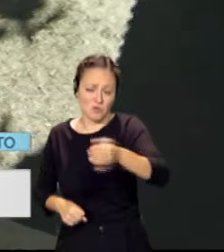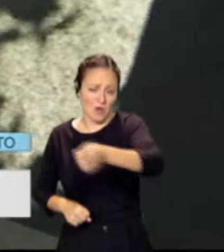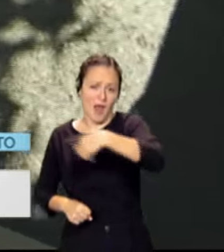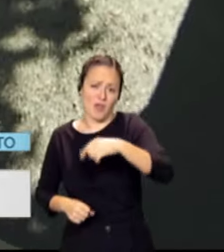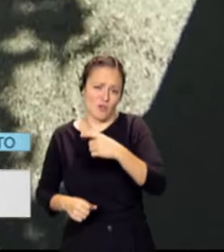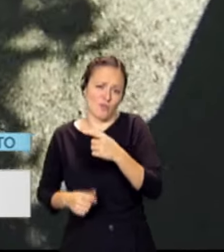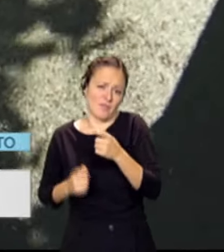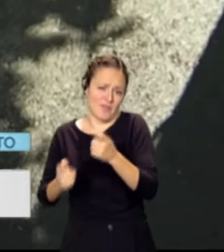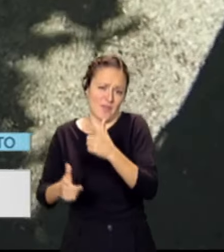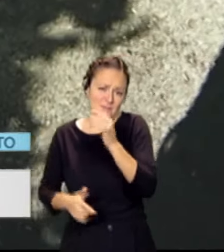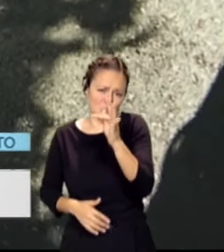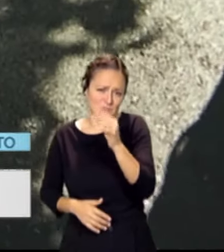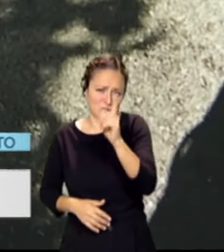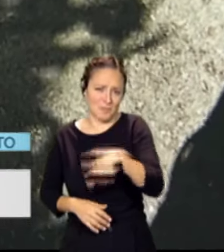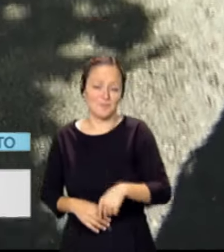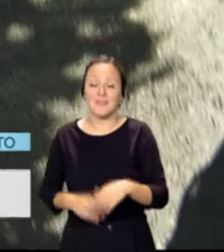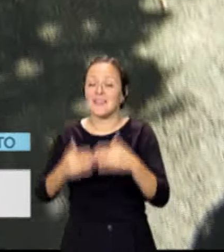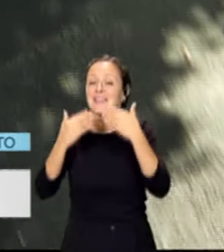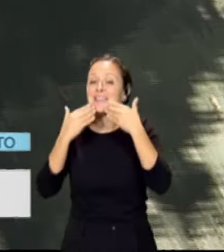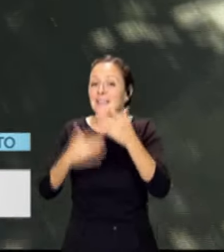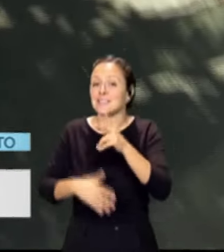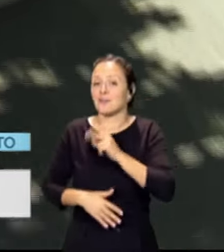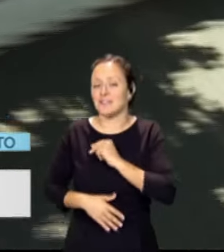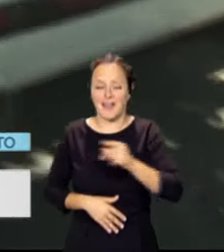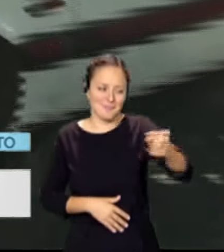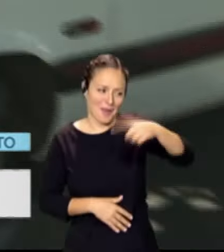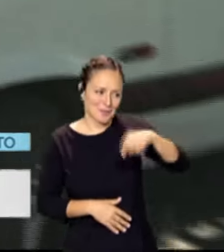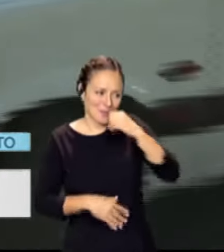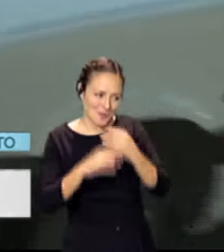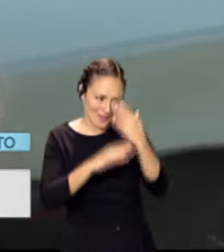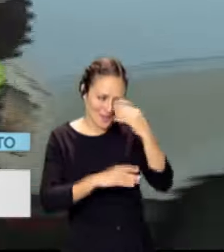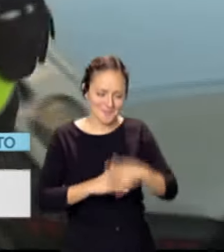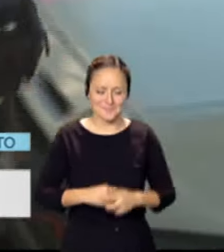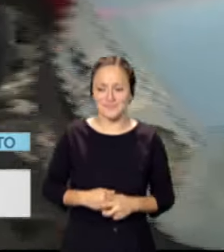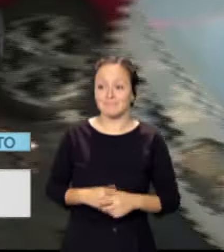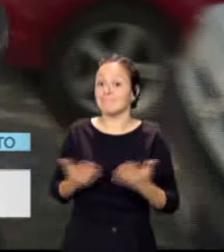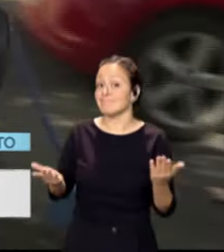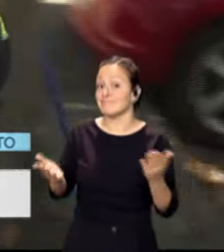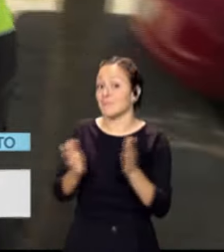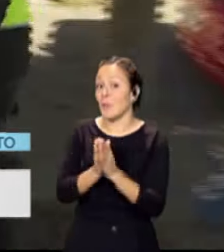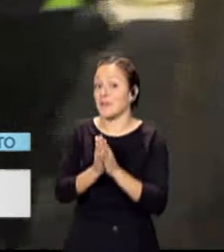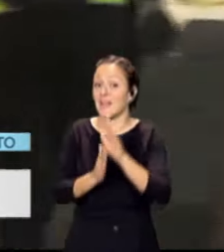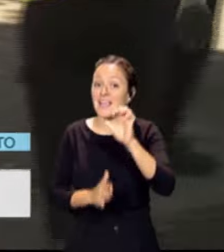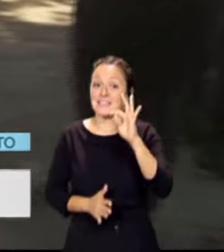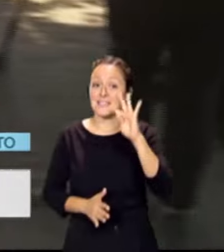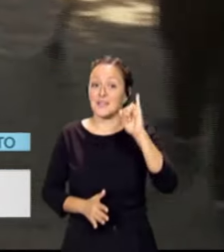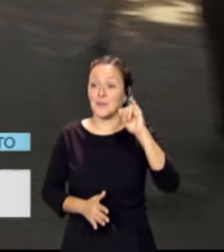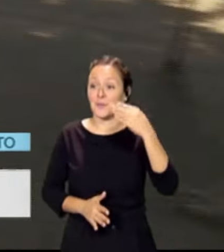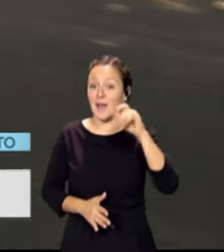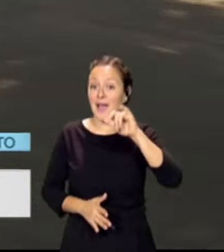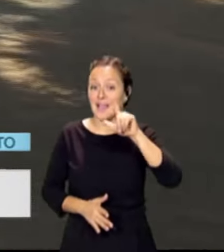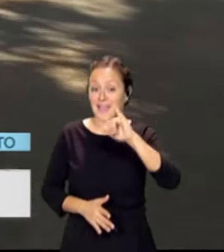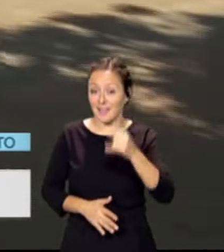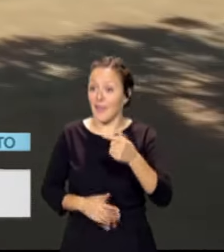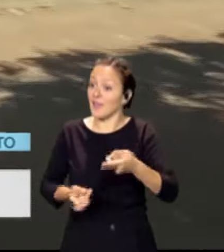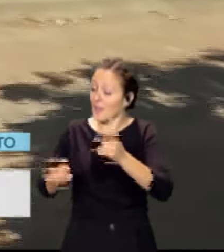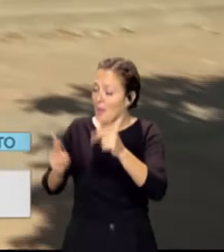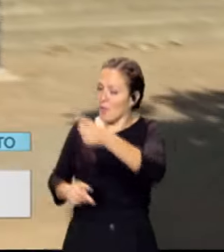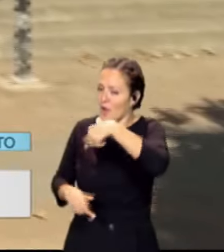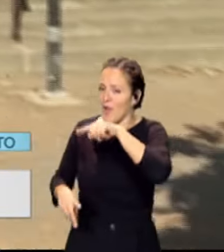muy bien Muchísimas gracias concejala a ustedes Buen día bueno pues estival y vamos a dejar que sigan trabajando